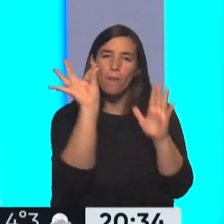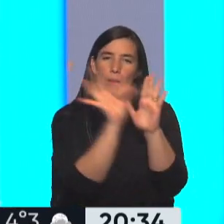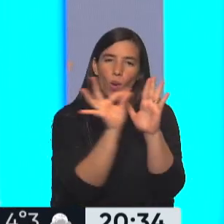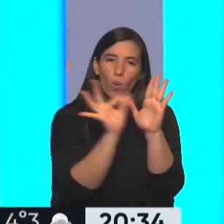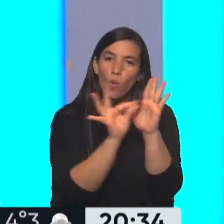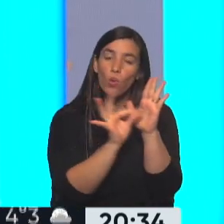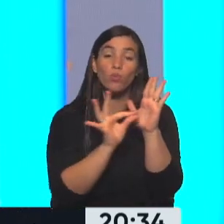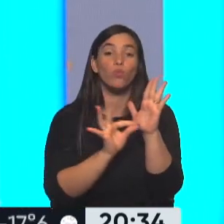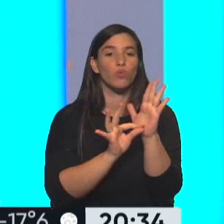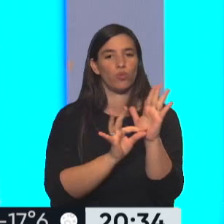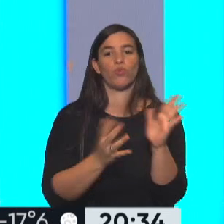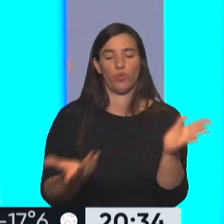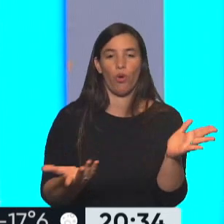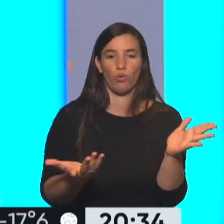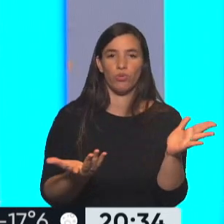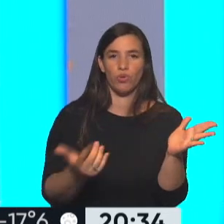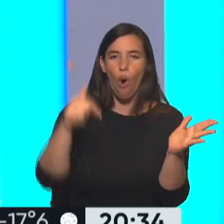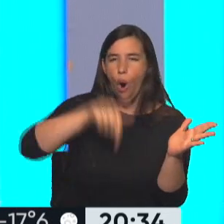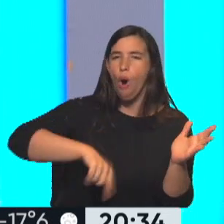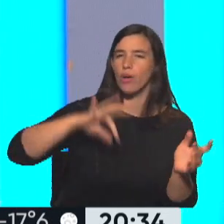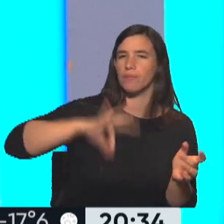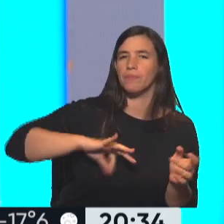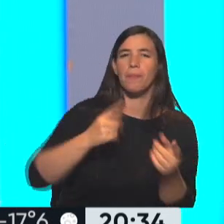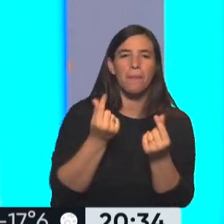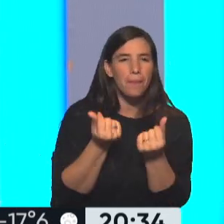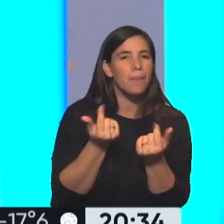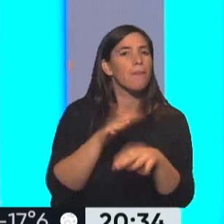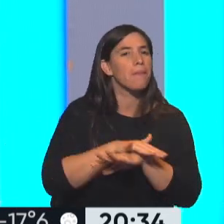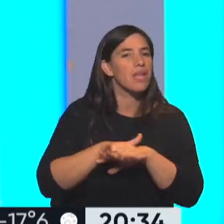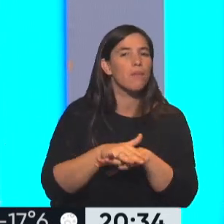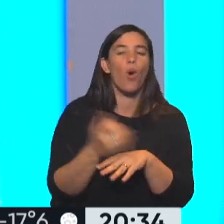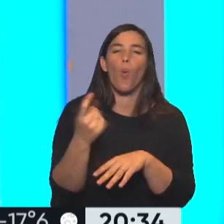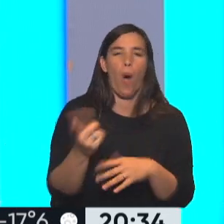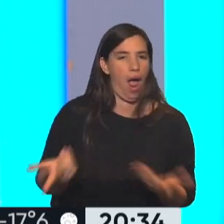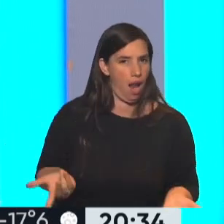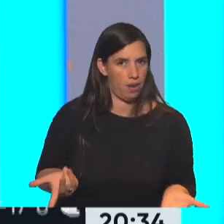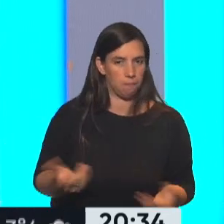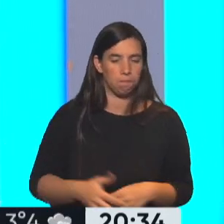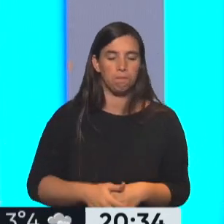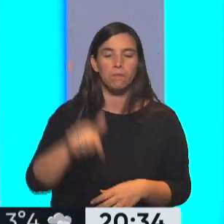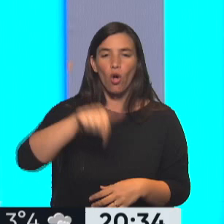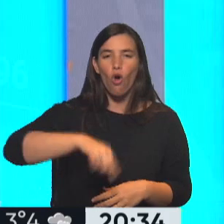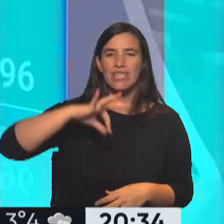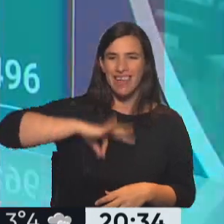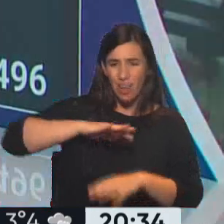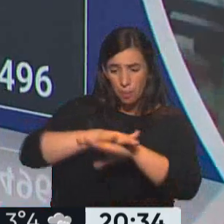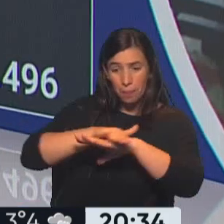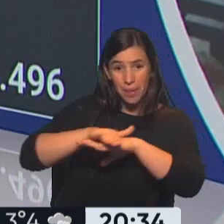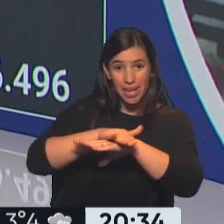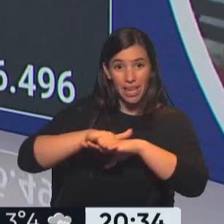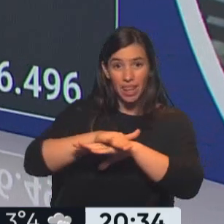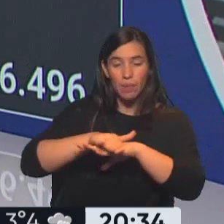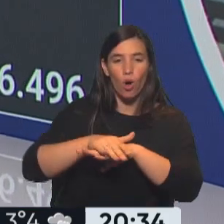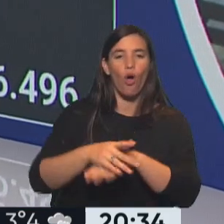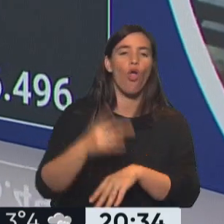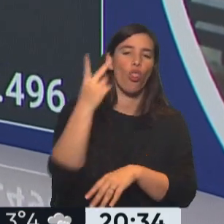donde parte. ¿Cuál es hoy el valor del salario mínimo vital y móvil? Bueno, el valor hoy del salario mínimo vital y móvil es de